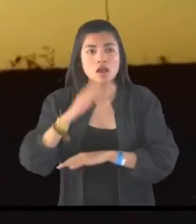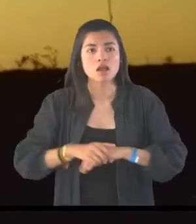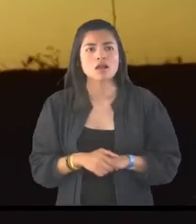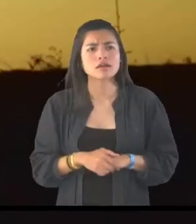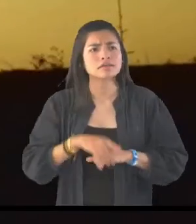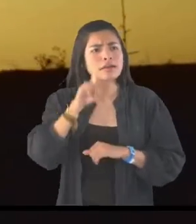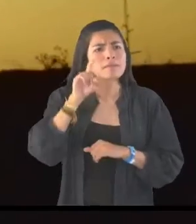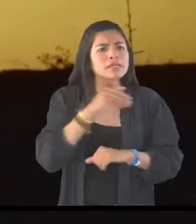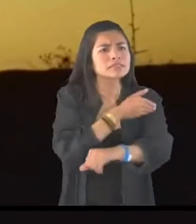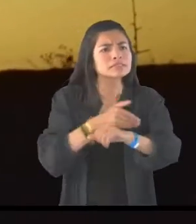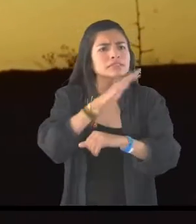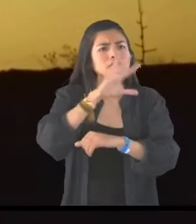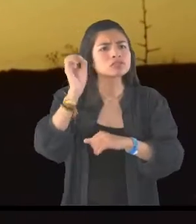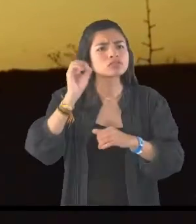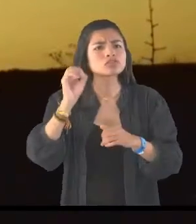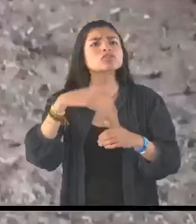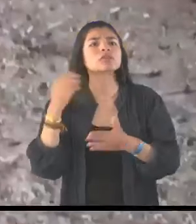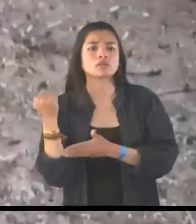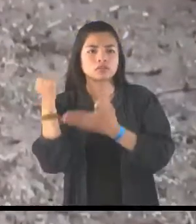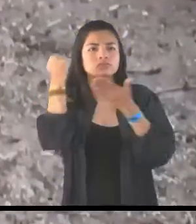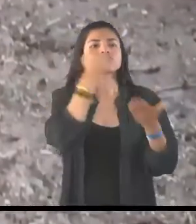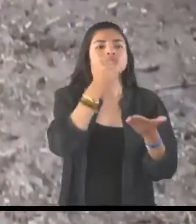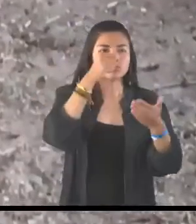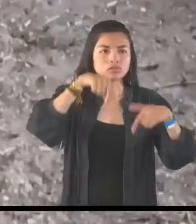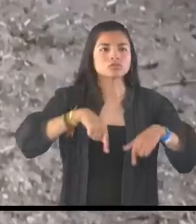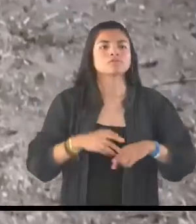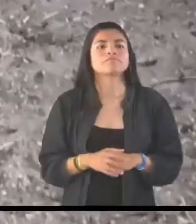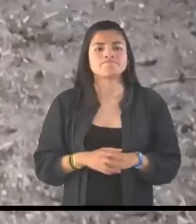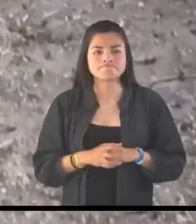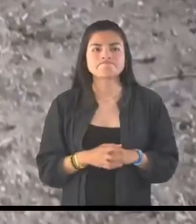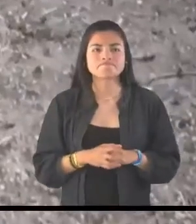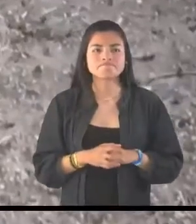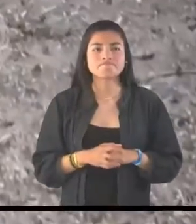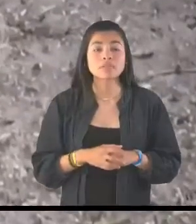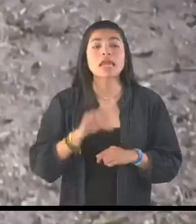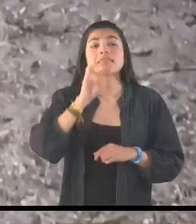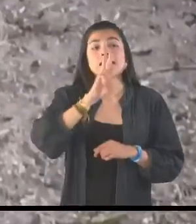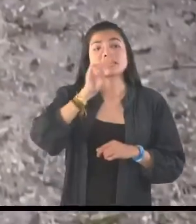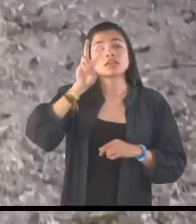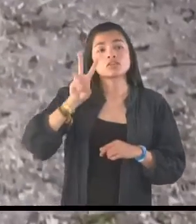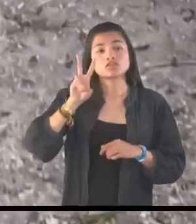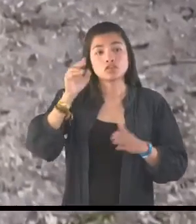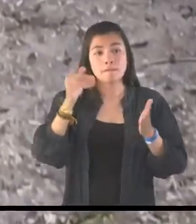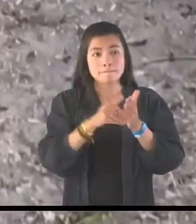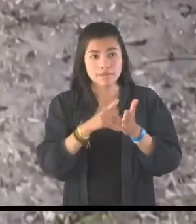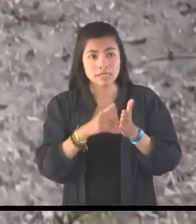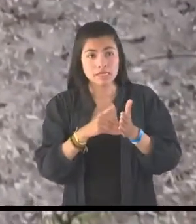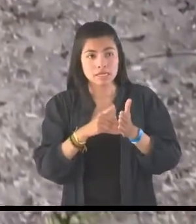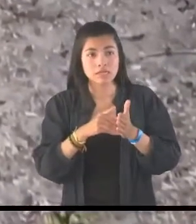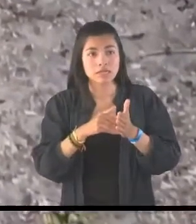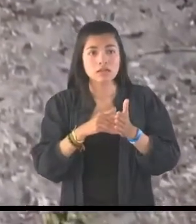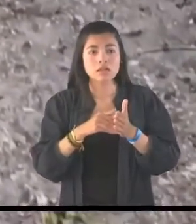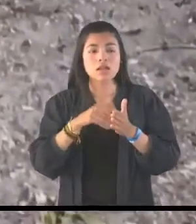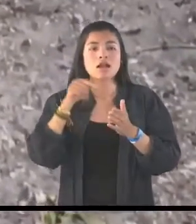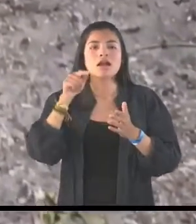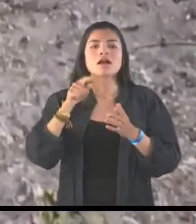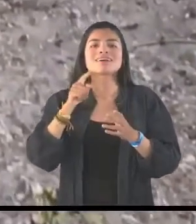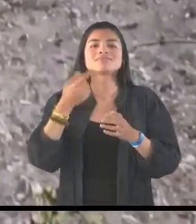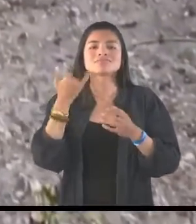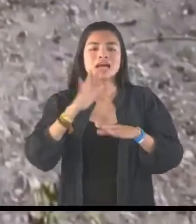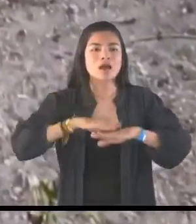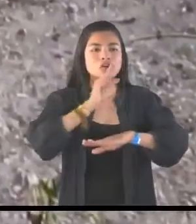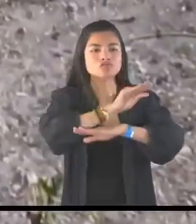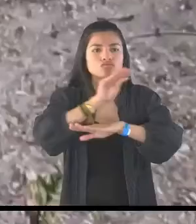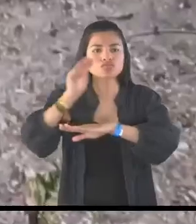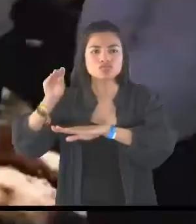indemnizaciones administrativas en todo el país, que se enmarcan en las 32.000 que se notificarán a lo largo de este mes y que pertenecen